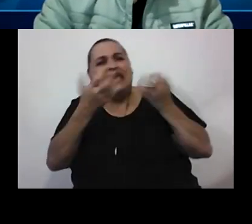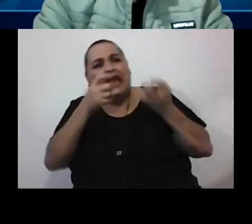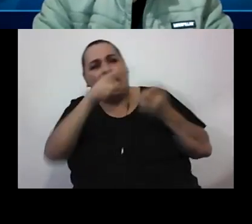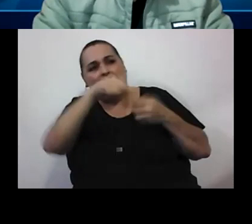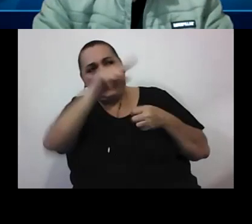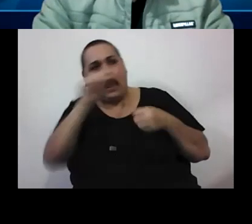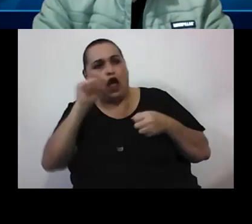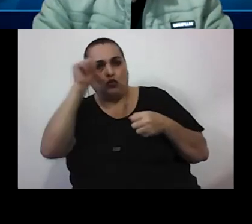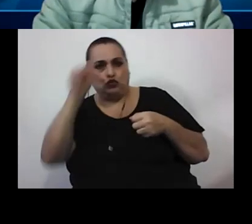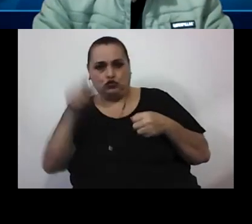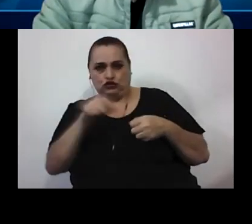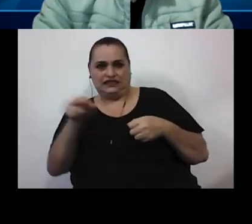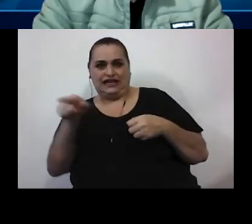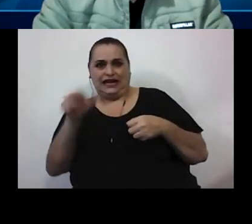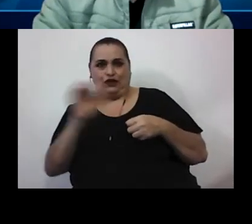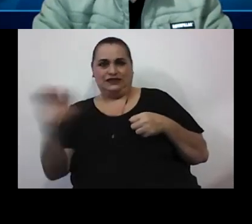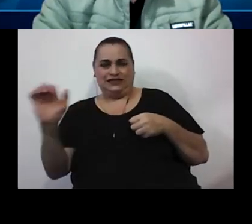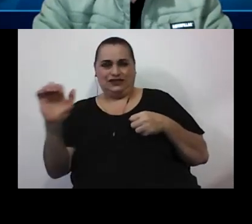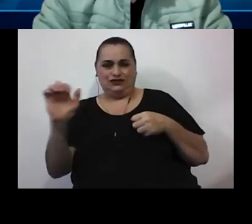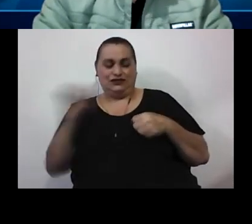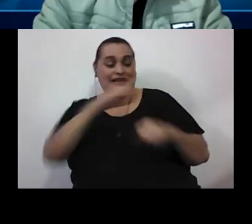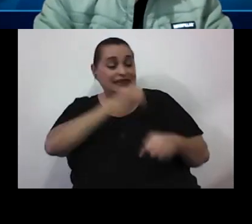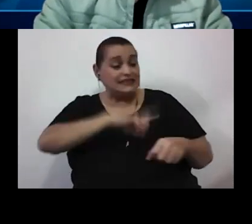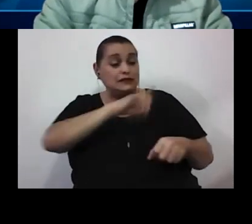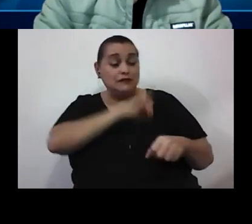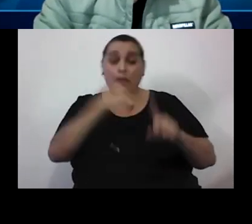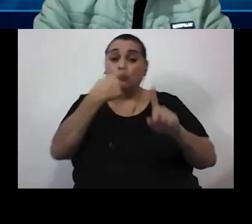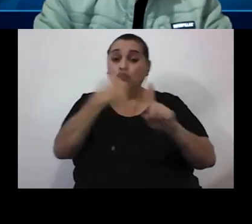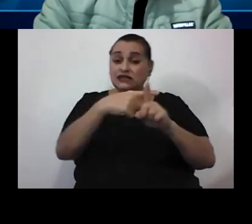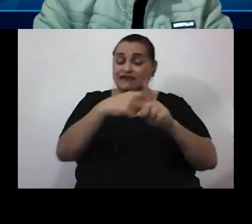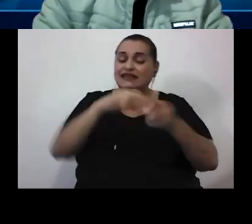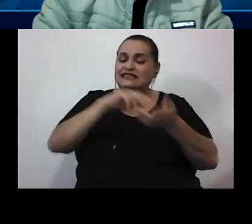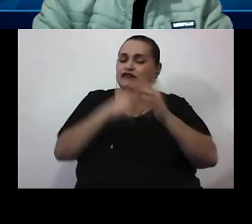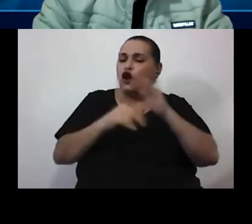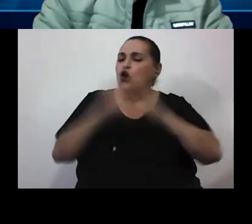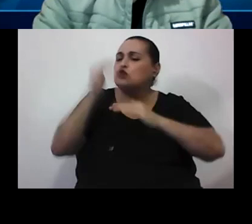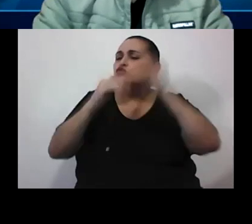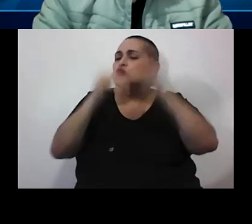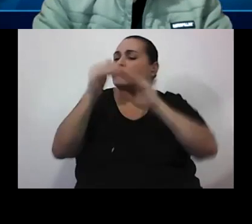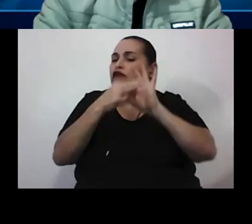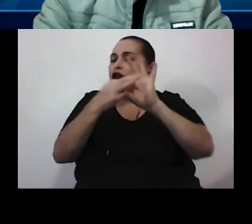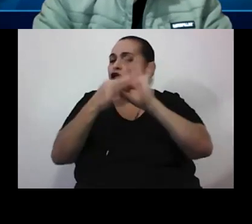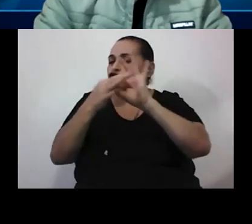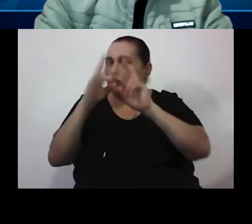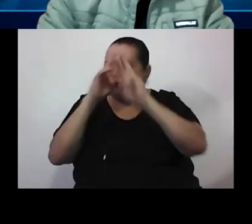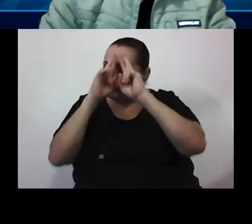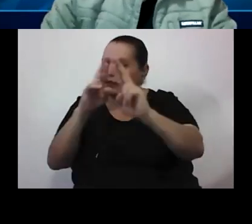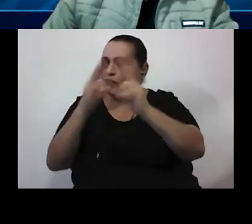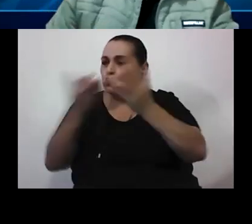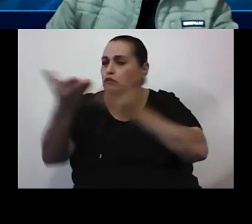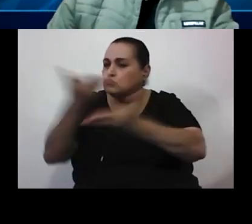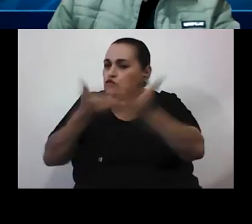ellos. La disciplina positiva es construir una relación de respeto mutuo, es enseñar habilidades,